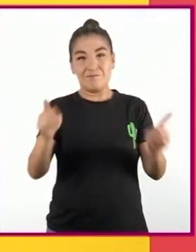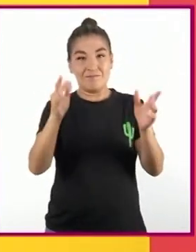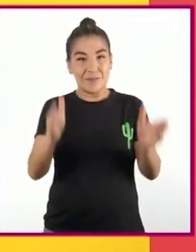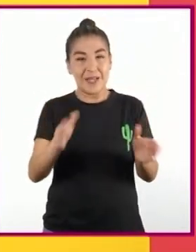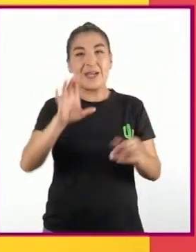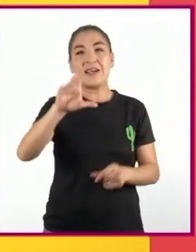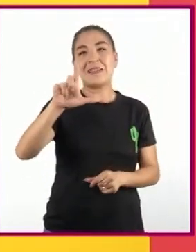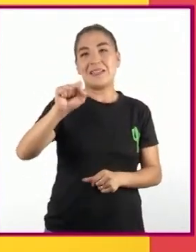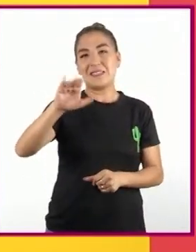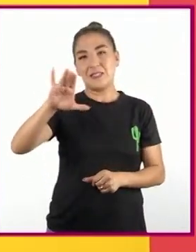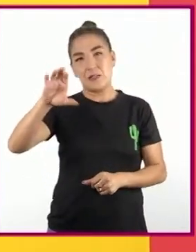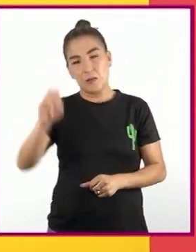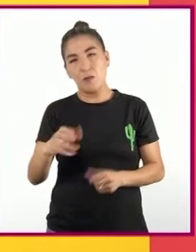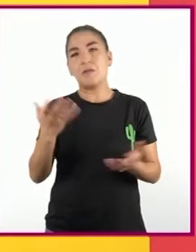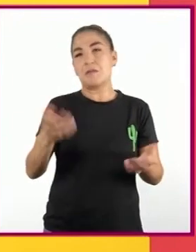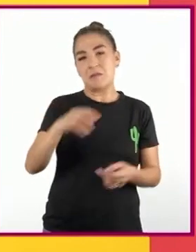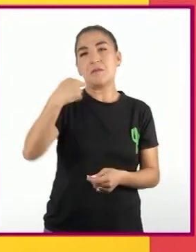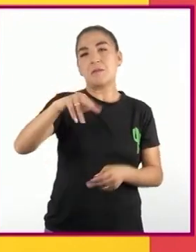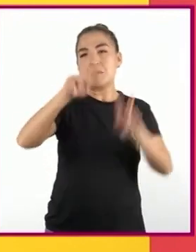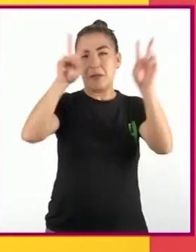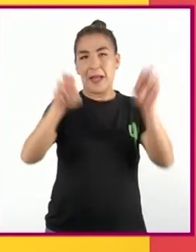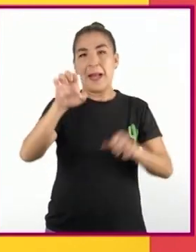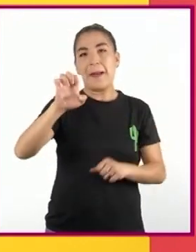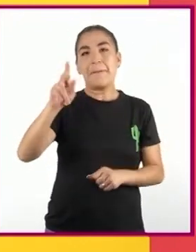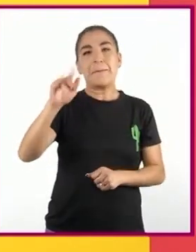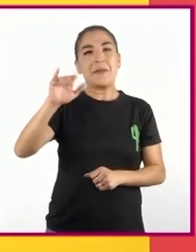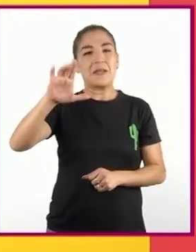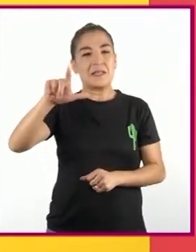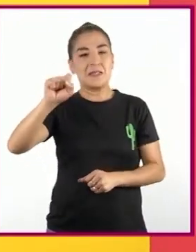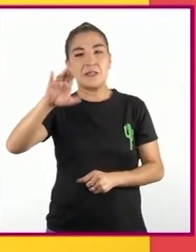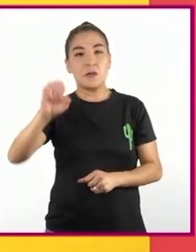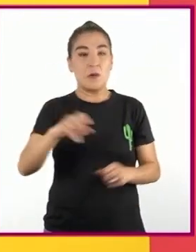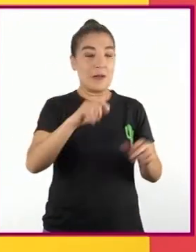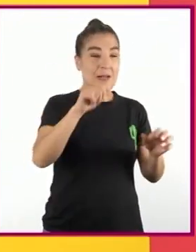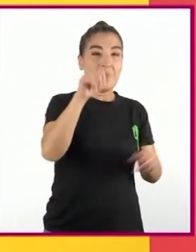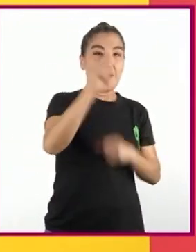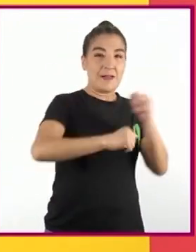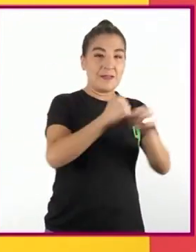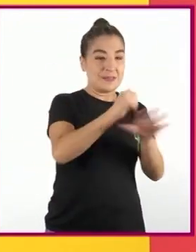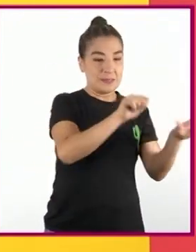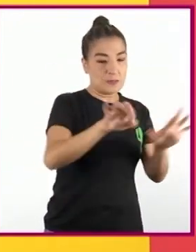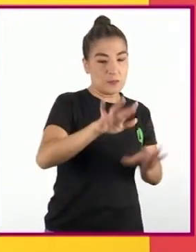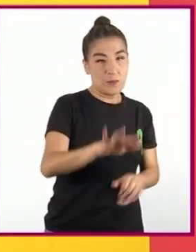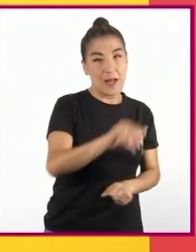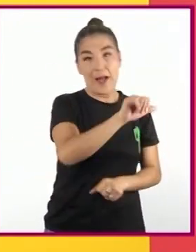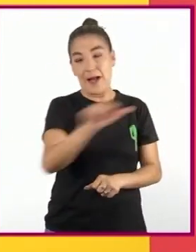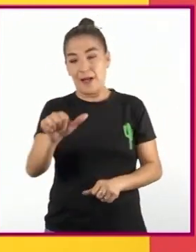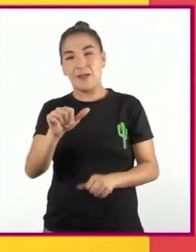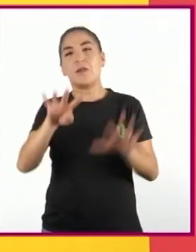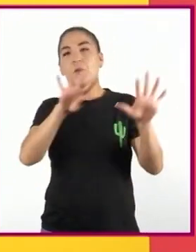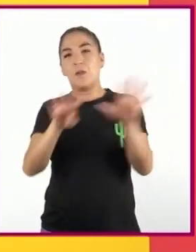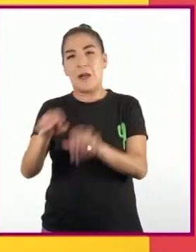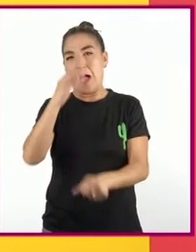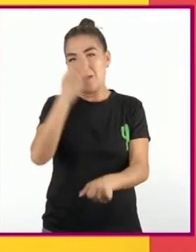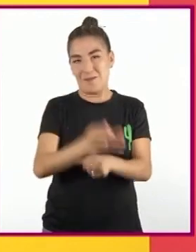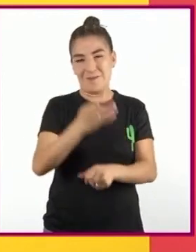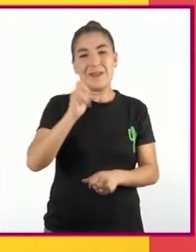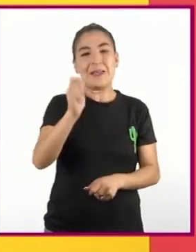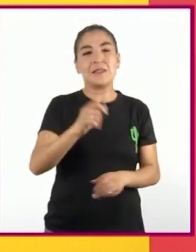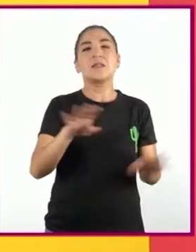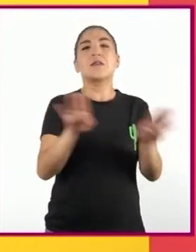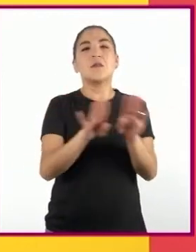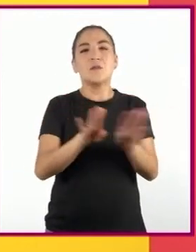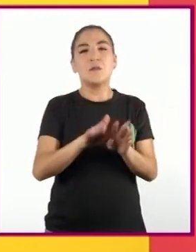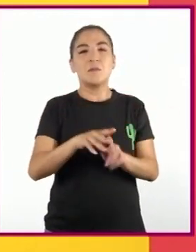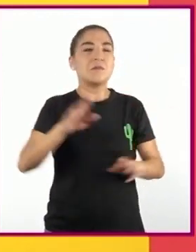denominada Epiclásico, va del año 650 al 900 de nuestra era y está caracterizado por el